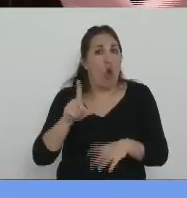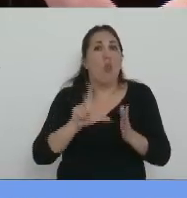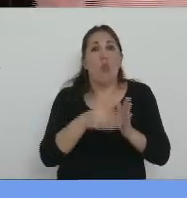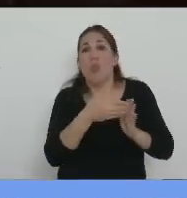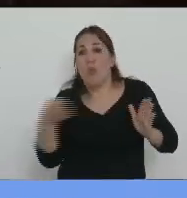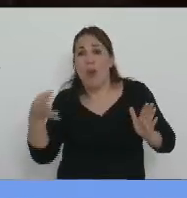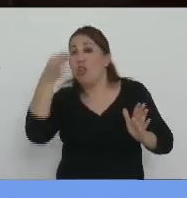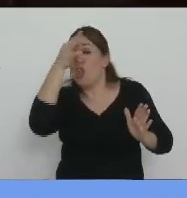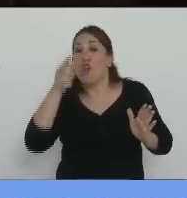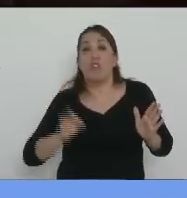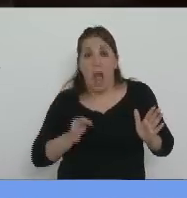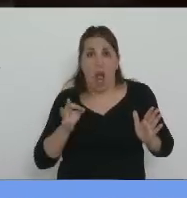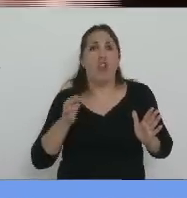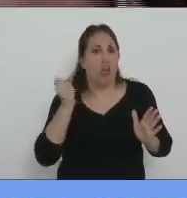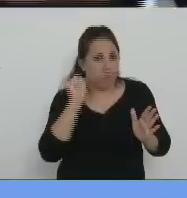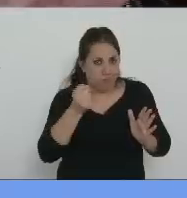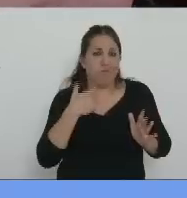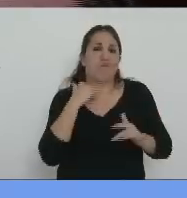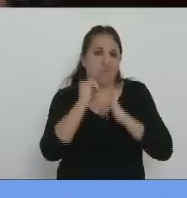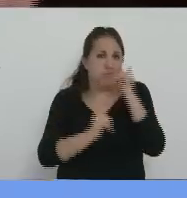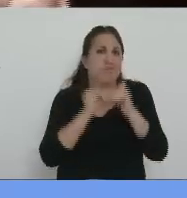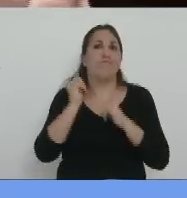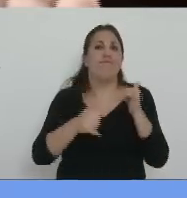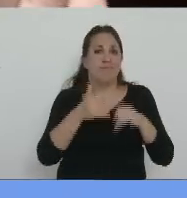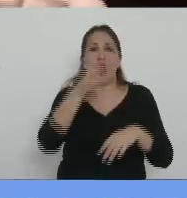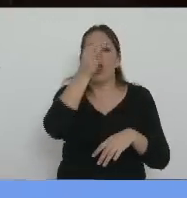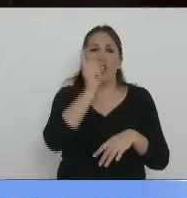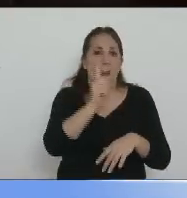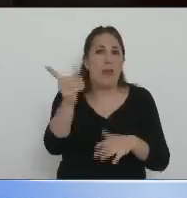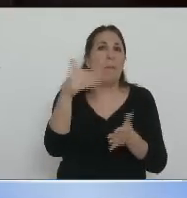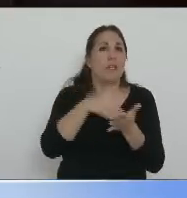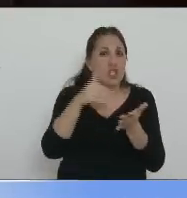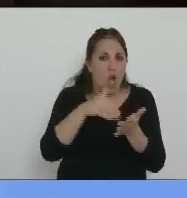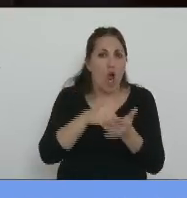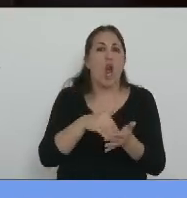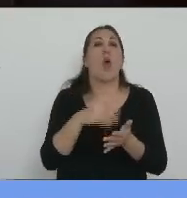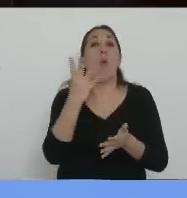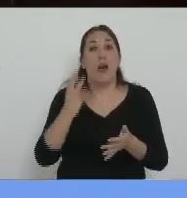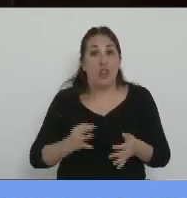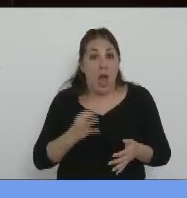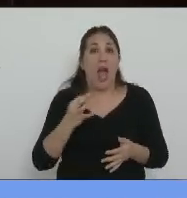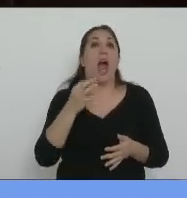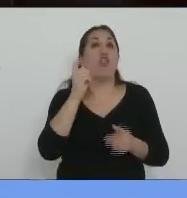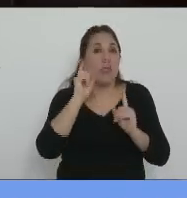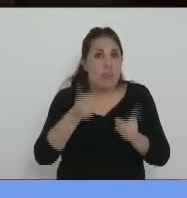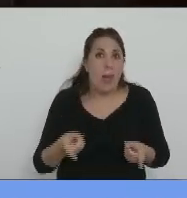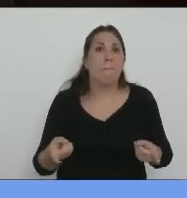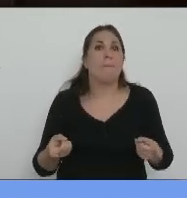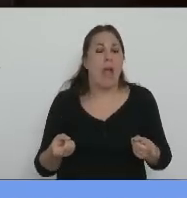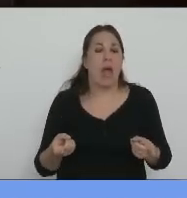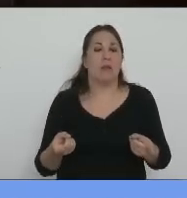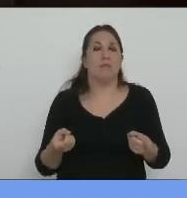fugaron 84 mil millones ahora en cuatro años fueron 86 mil millones y acá también se mencionó